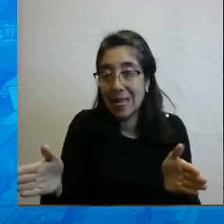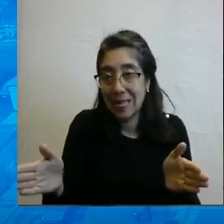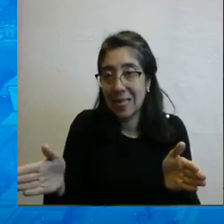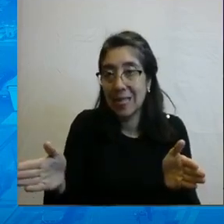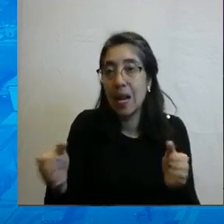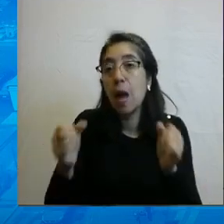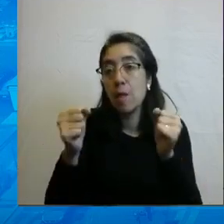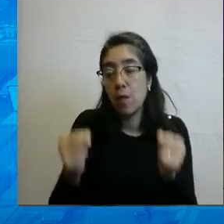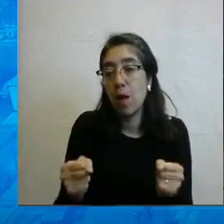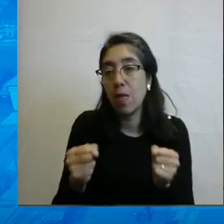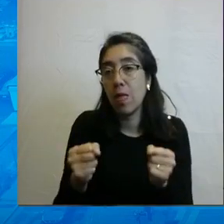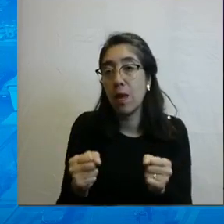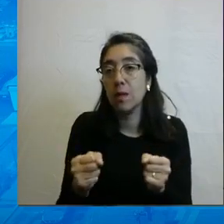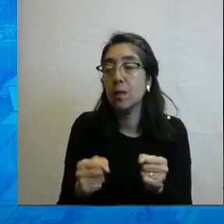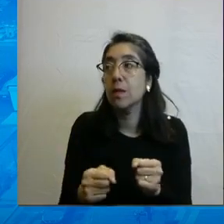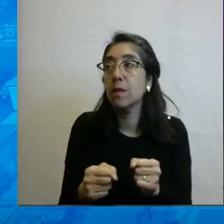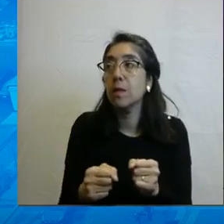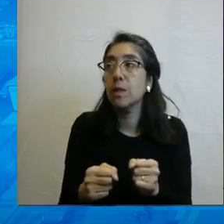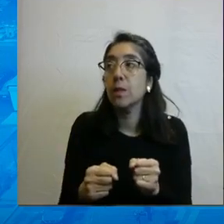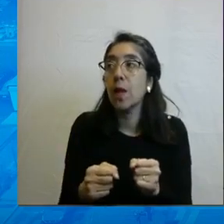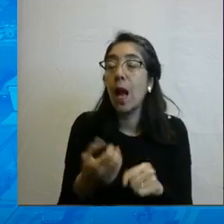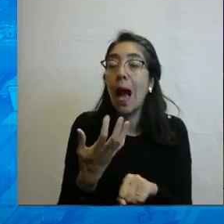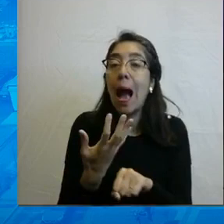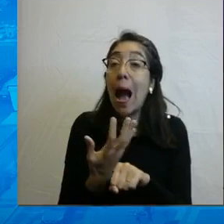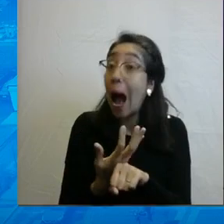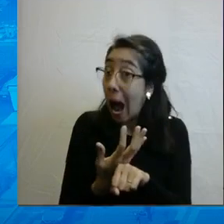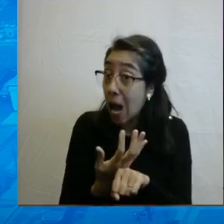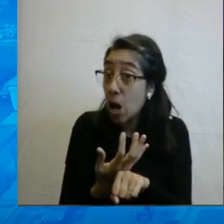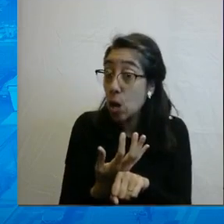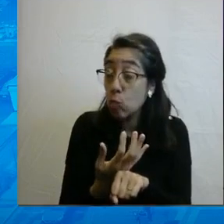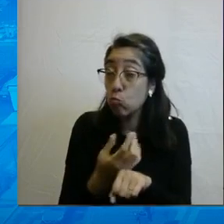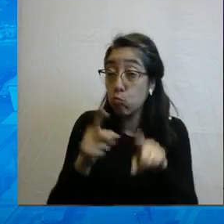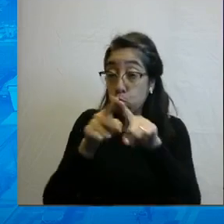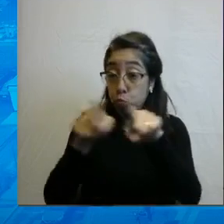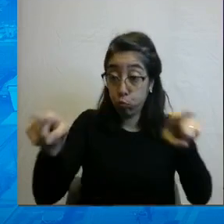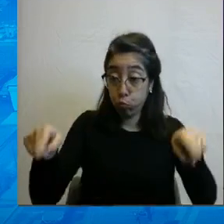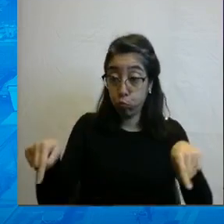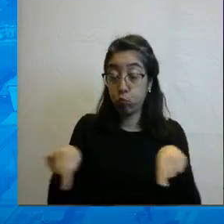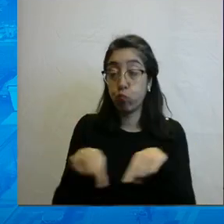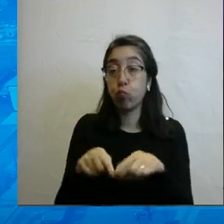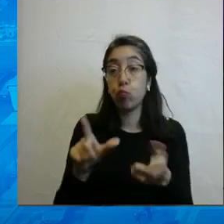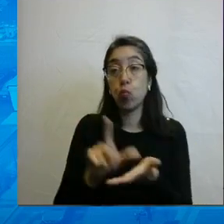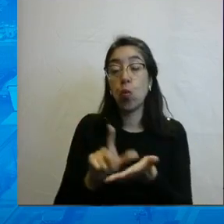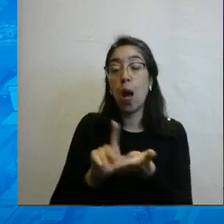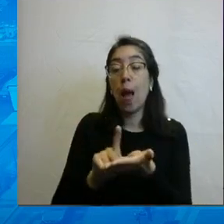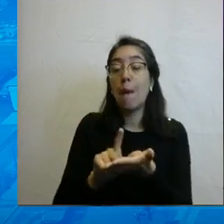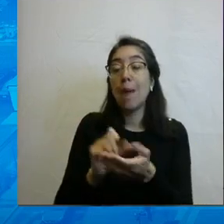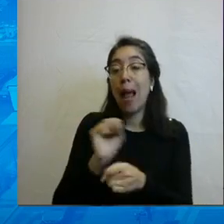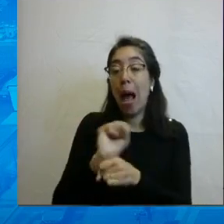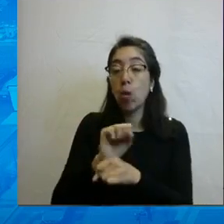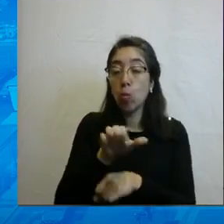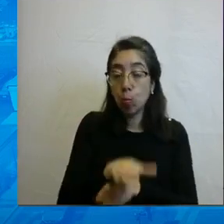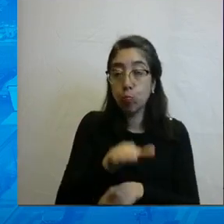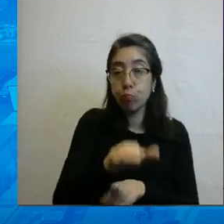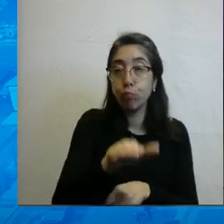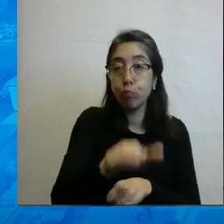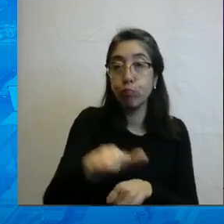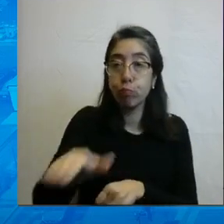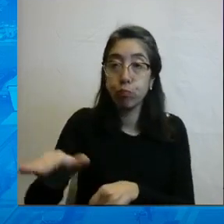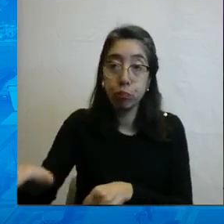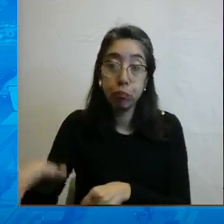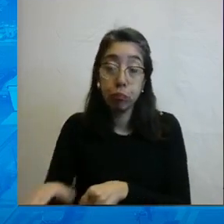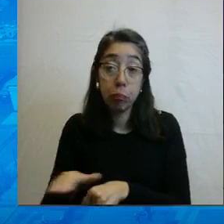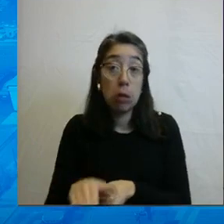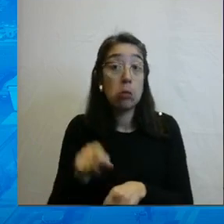entrar, porque hay un estacionamiento gigante donde se podrían estacionar y no pasarían a llevar